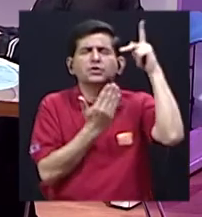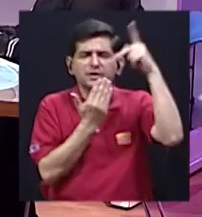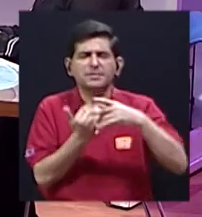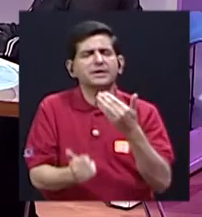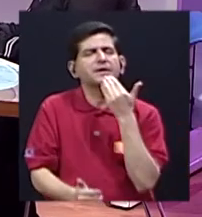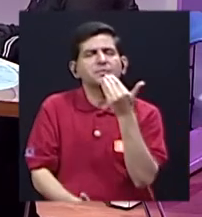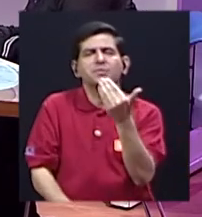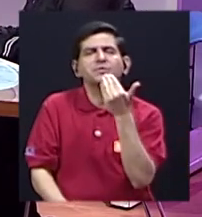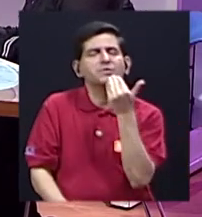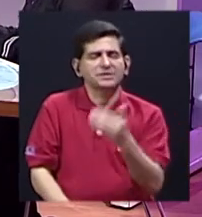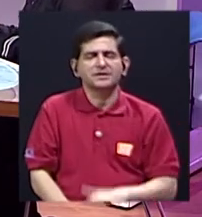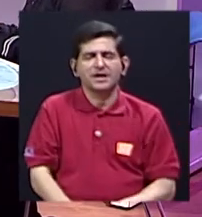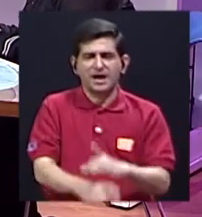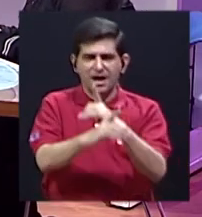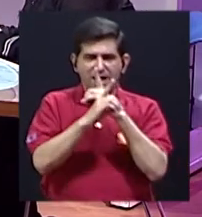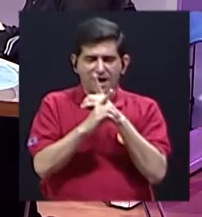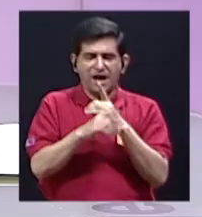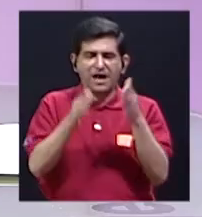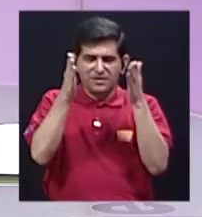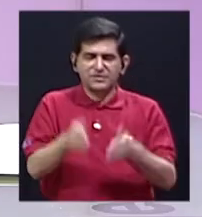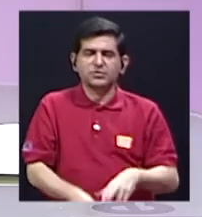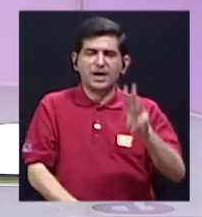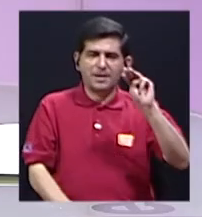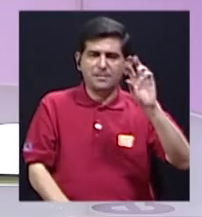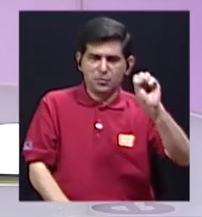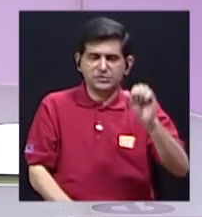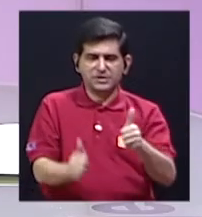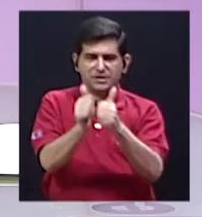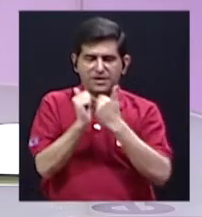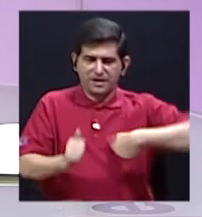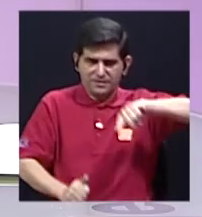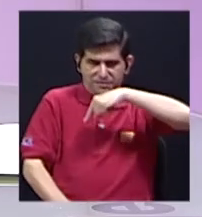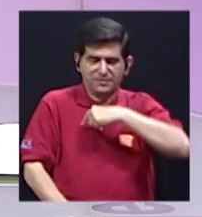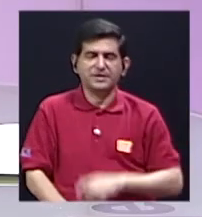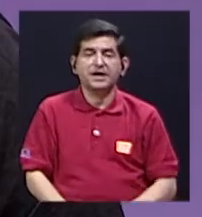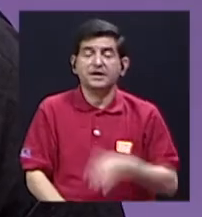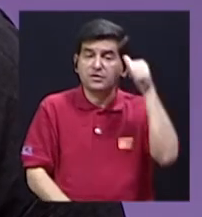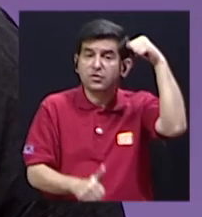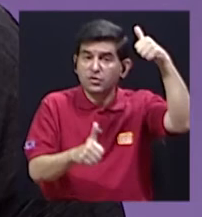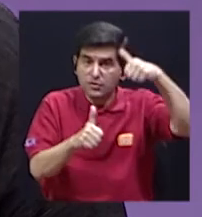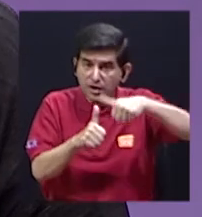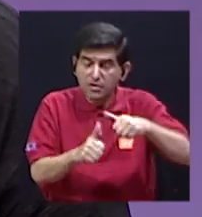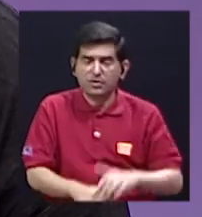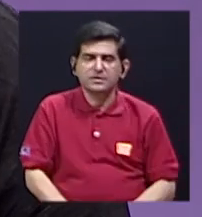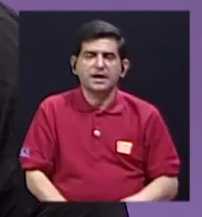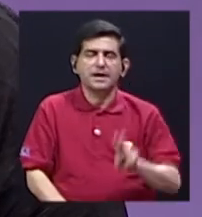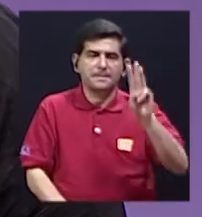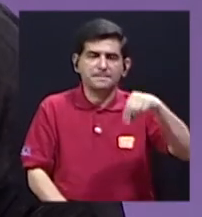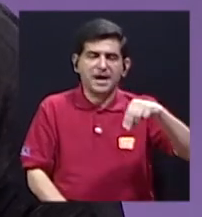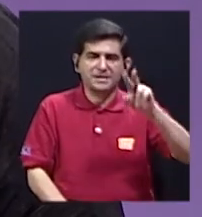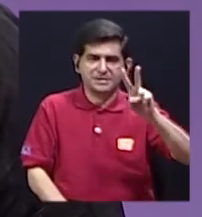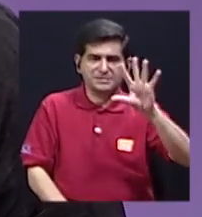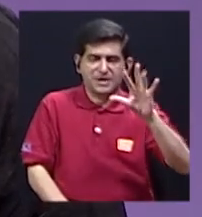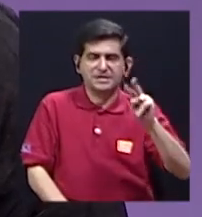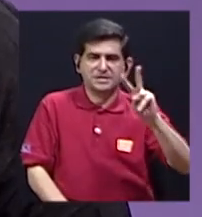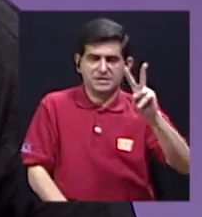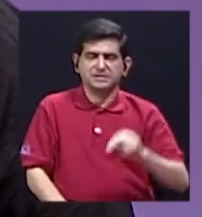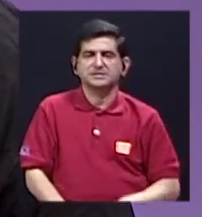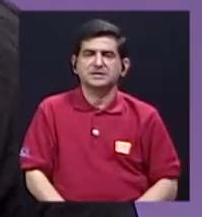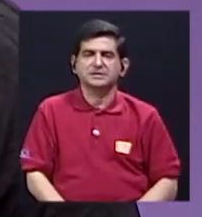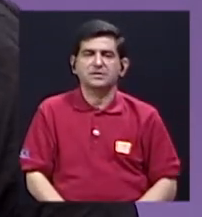agradeciendo a la defensora montserrat solano habernos acompañado y recordándoles invitándoles este martes 25 de noviembre